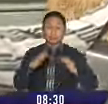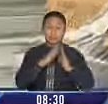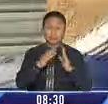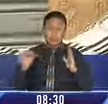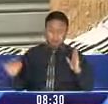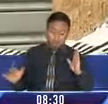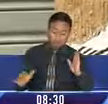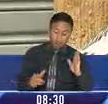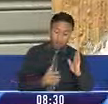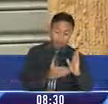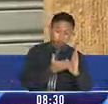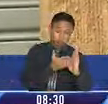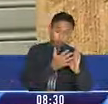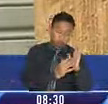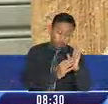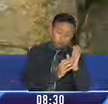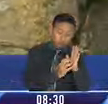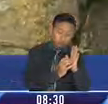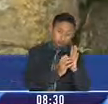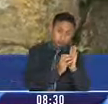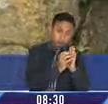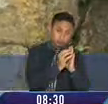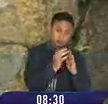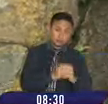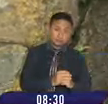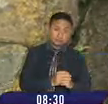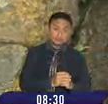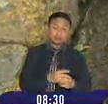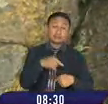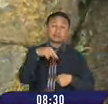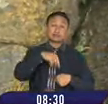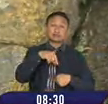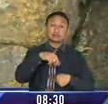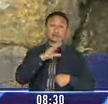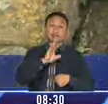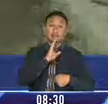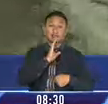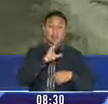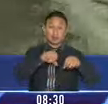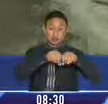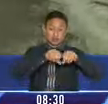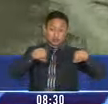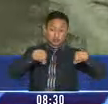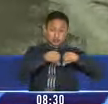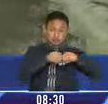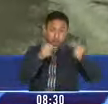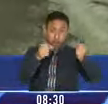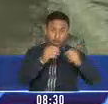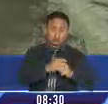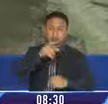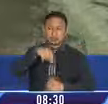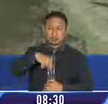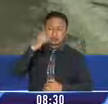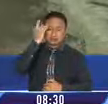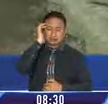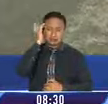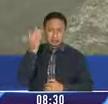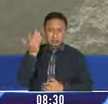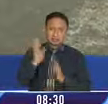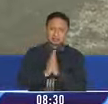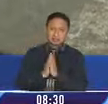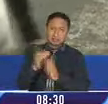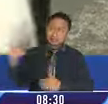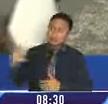va a dañar, y está disminuido el caudal. El daño en las tuberías de agua potable es el dolor de cabeza de los moradores. Han solicitado